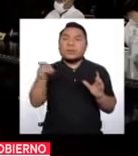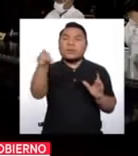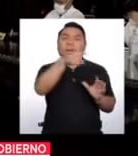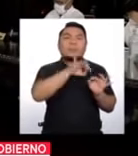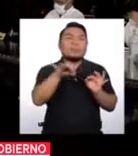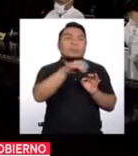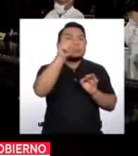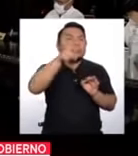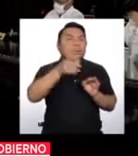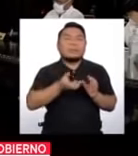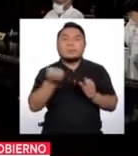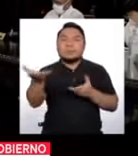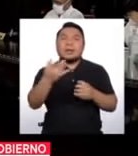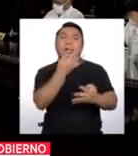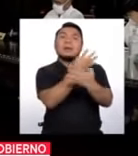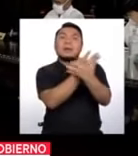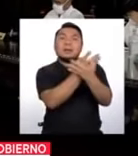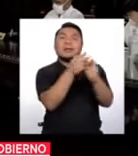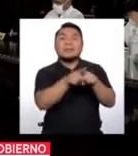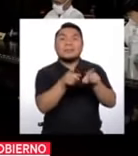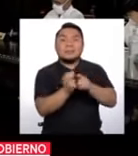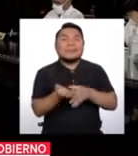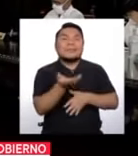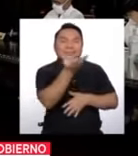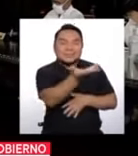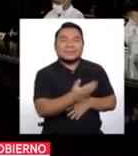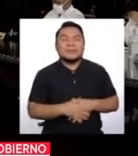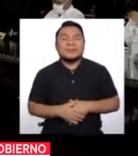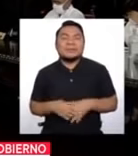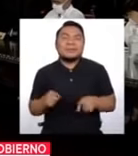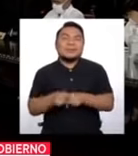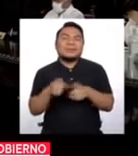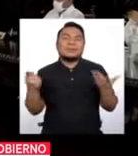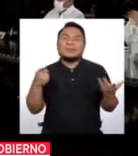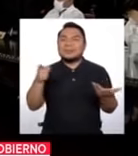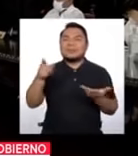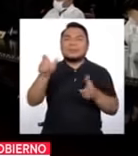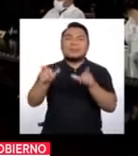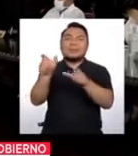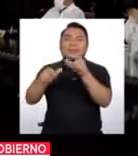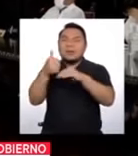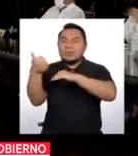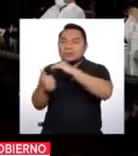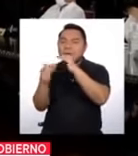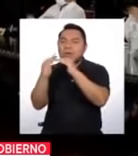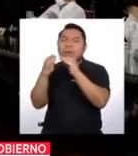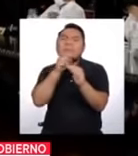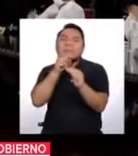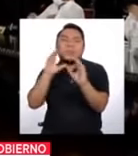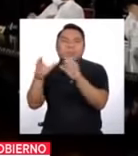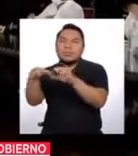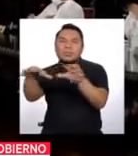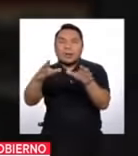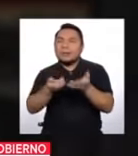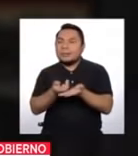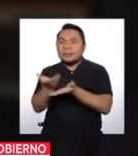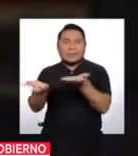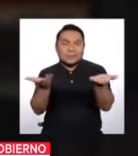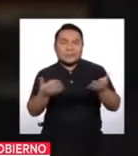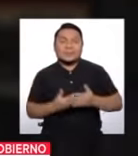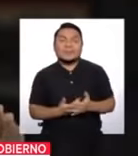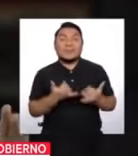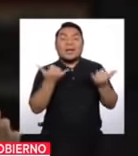penal, población que se encuentra en situación de albergue, y ahora a